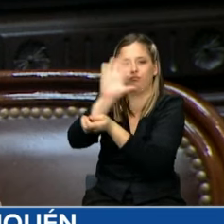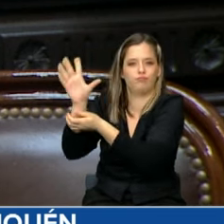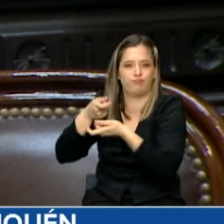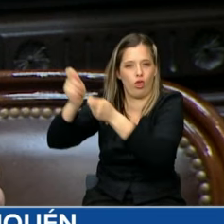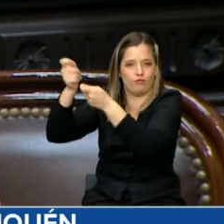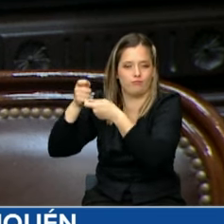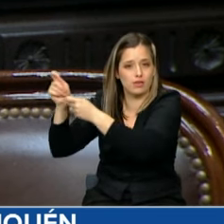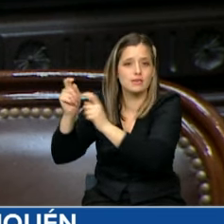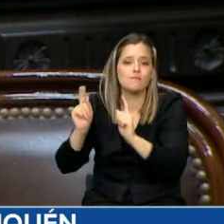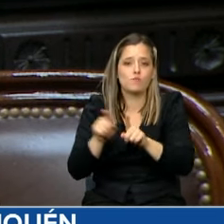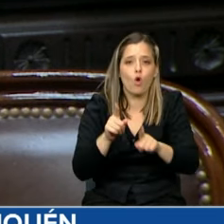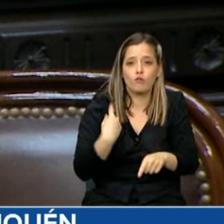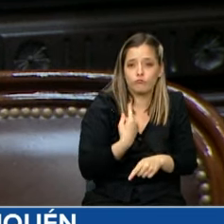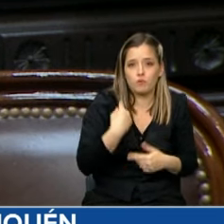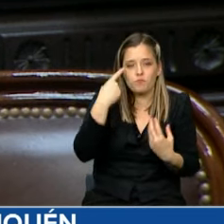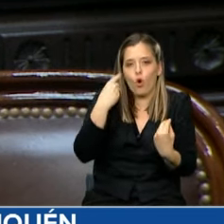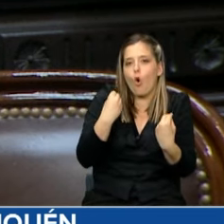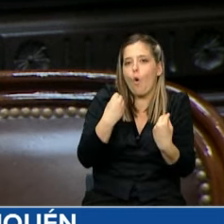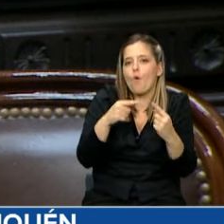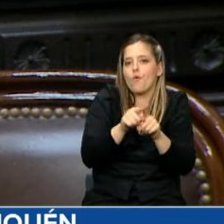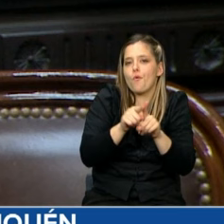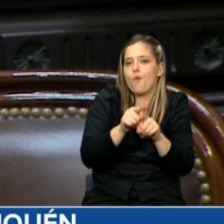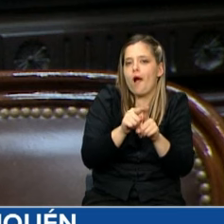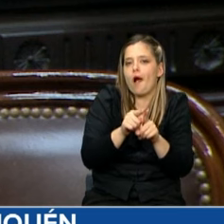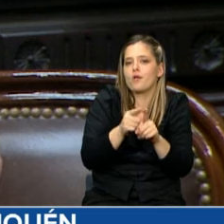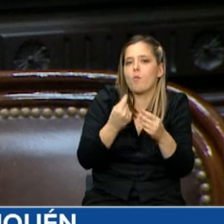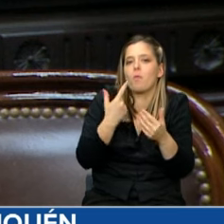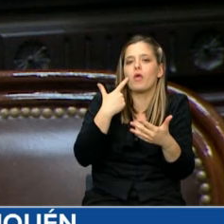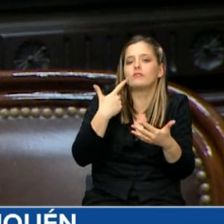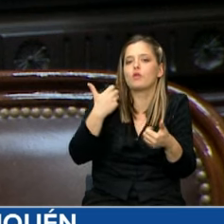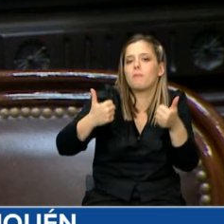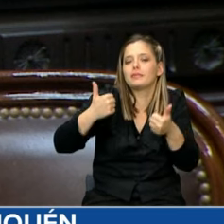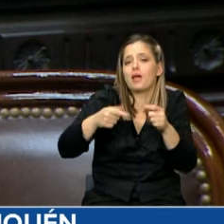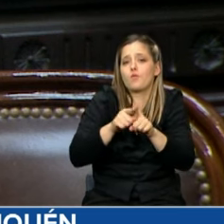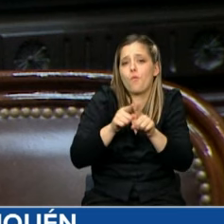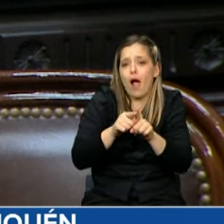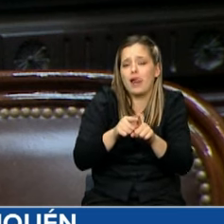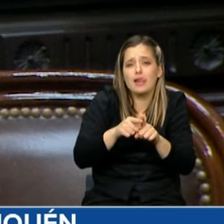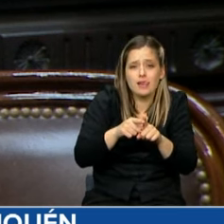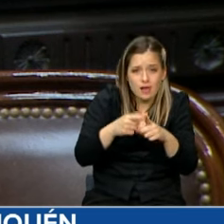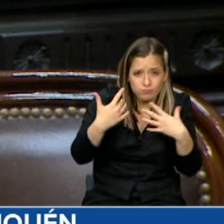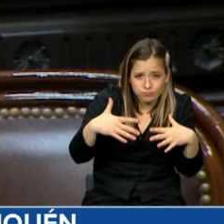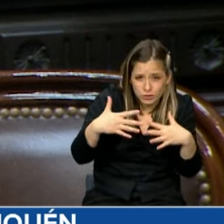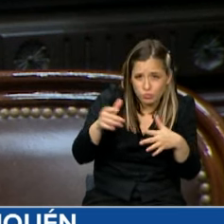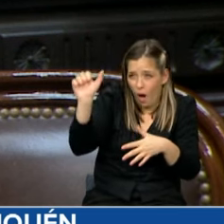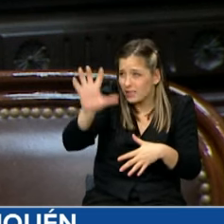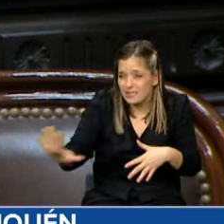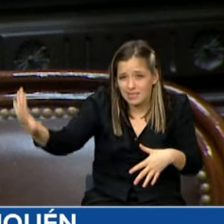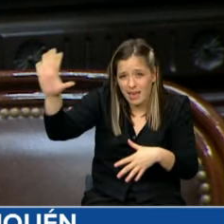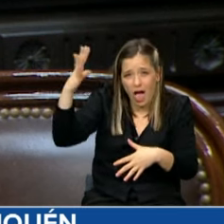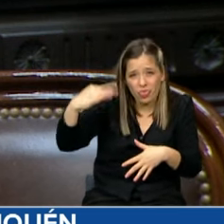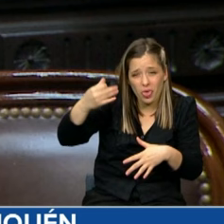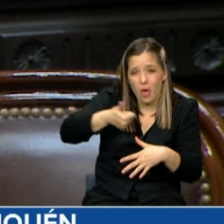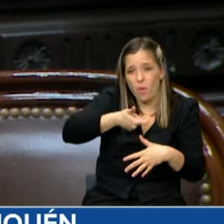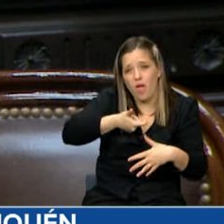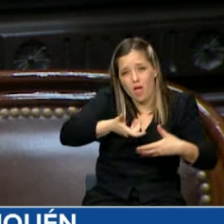competitivos si en realidad tenemos que recorrer 8992 millas marítimas para poder llegar a Asia y lo vamos